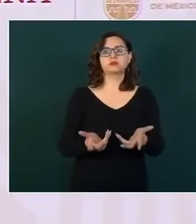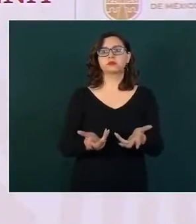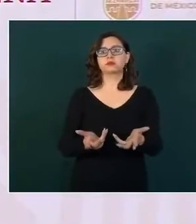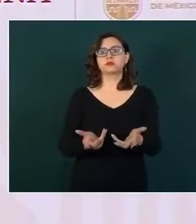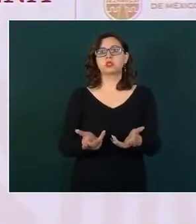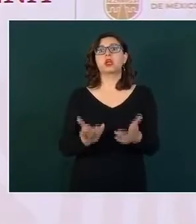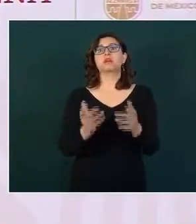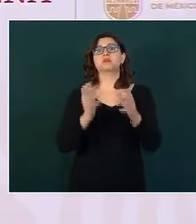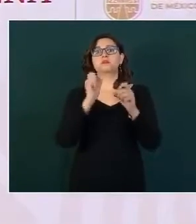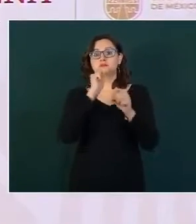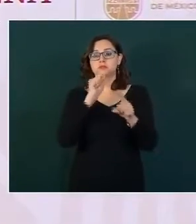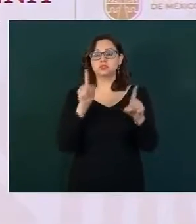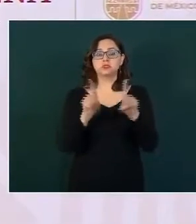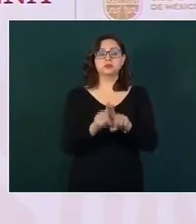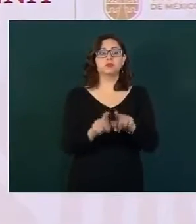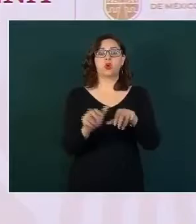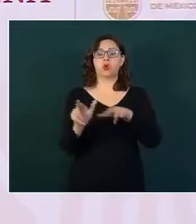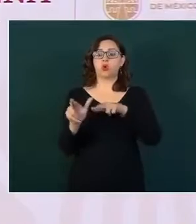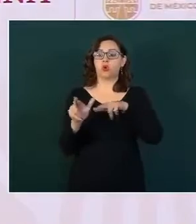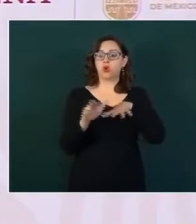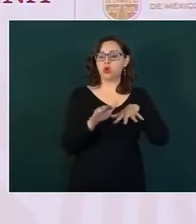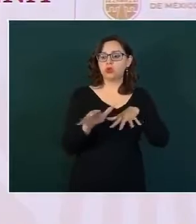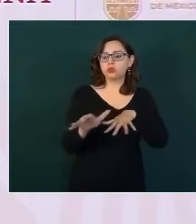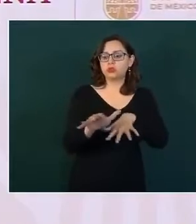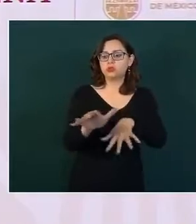como el desasolve de ríos,